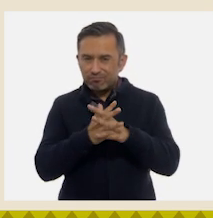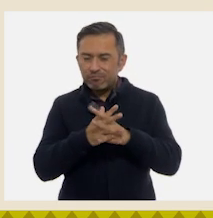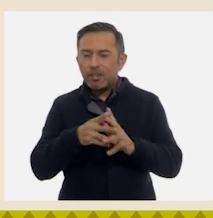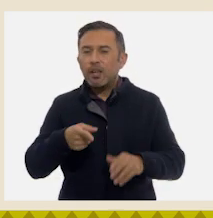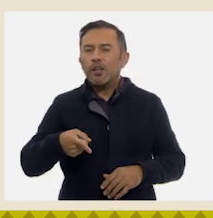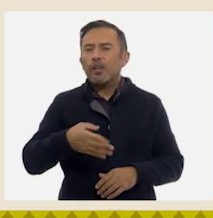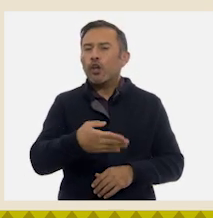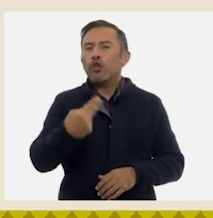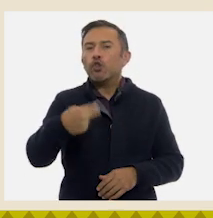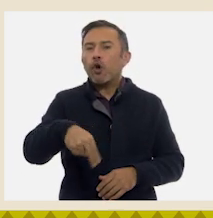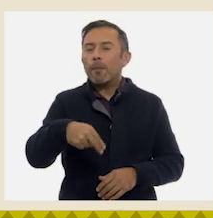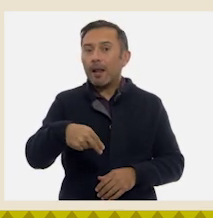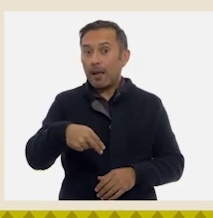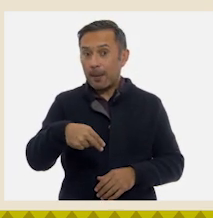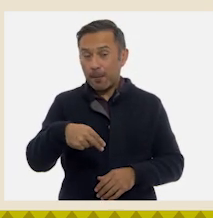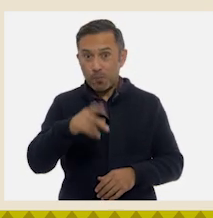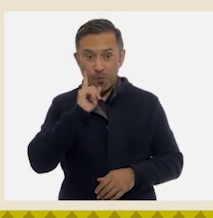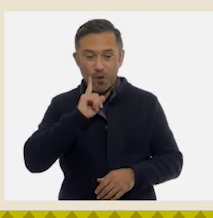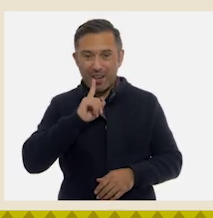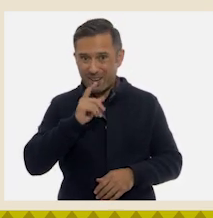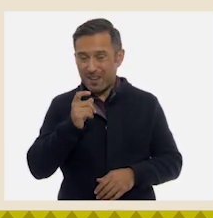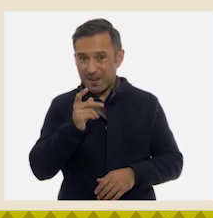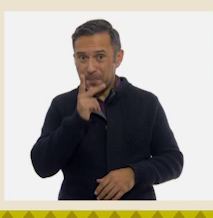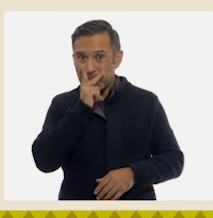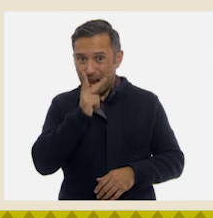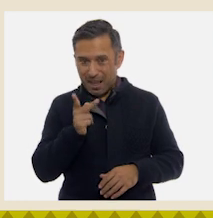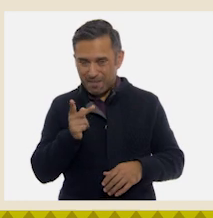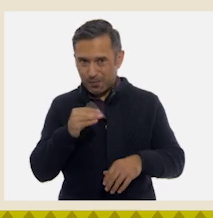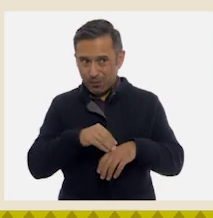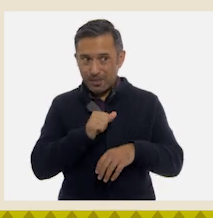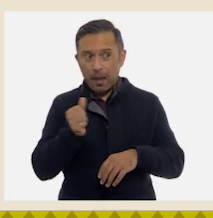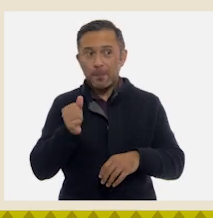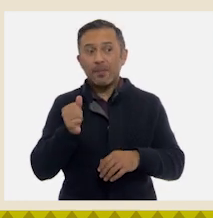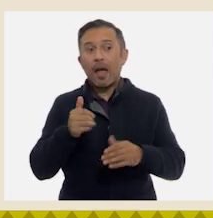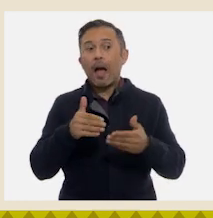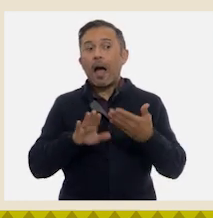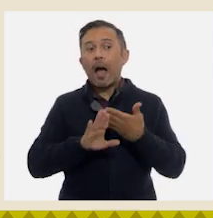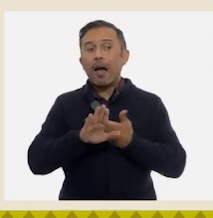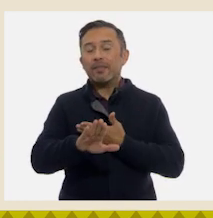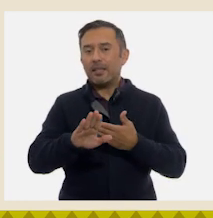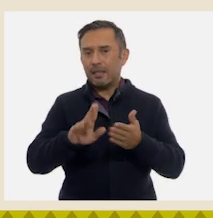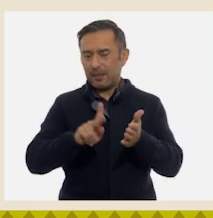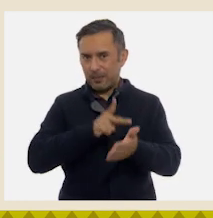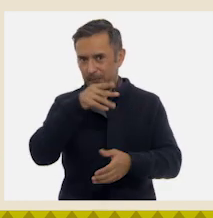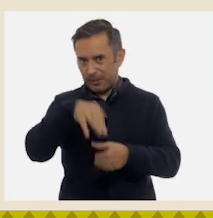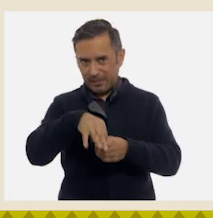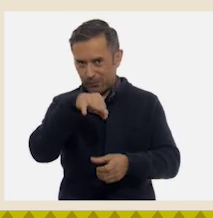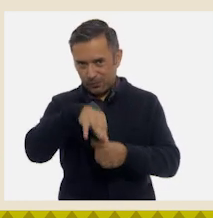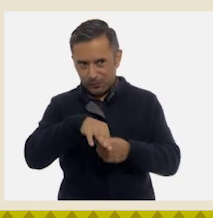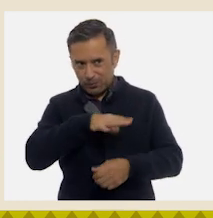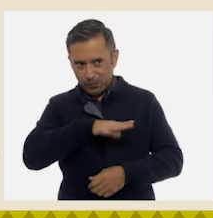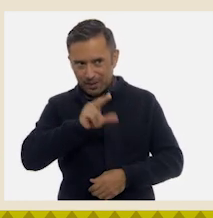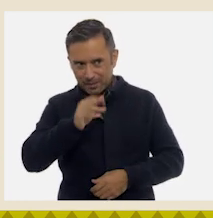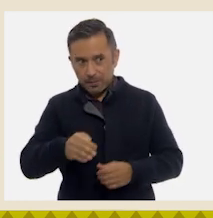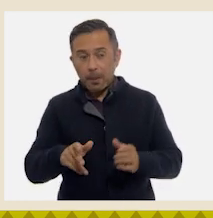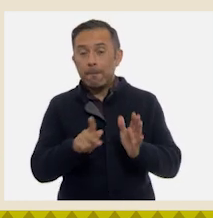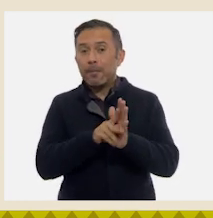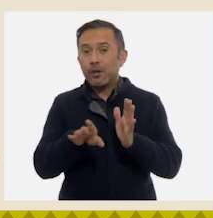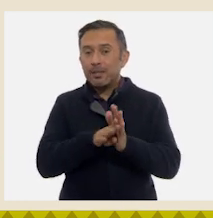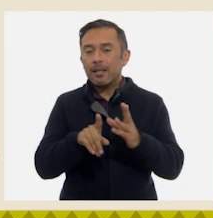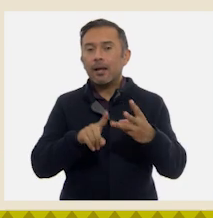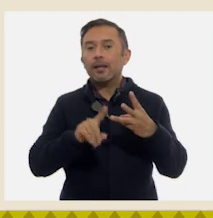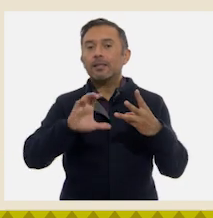A. Antirreeleccionistas. B. Periodistas. C. Soldaderas y Adelitas.